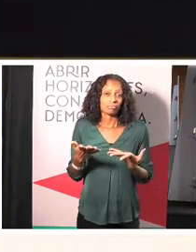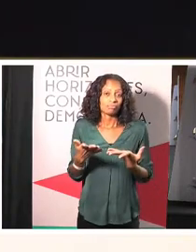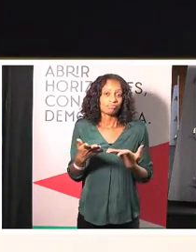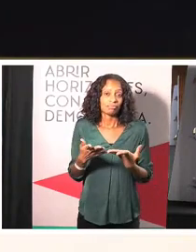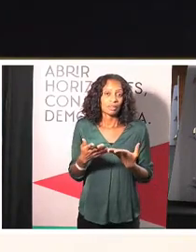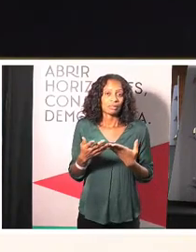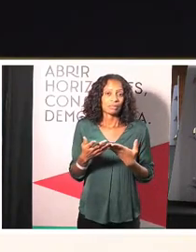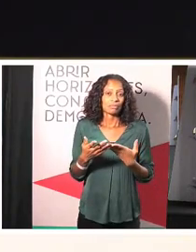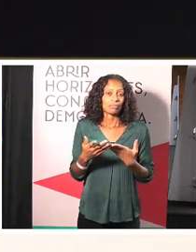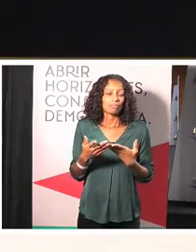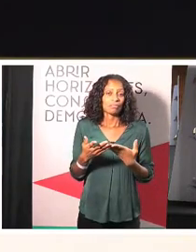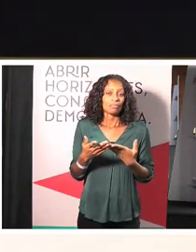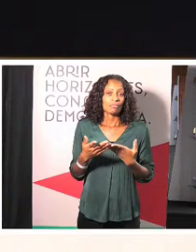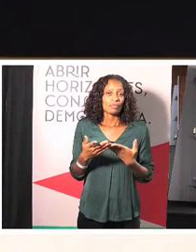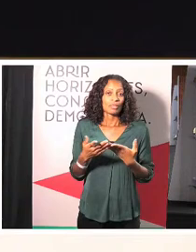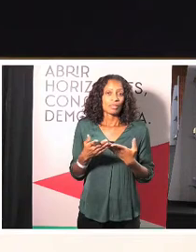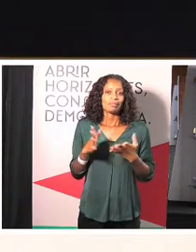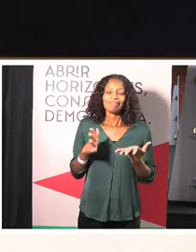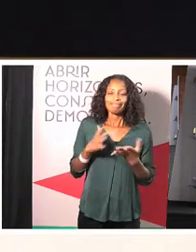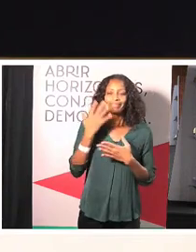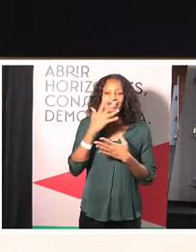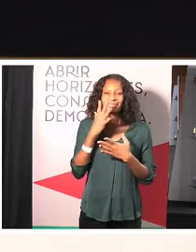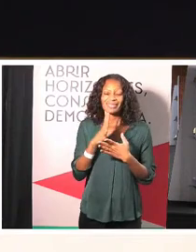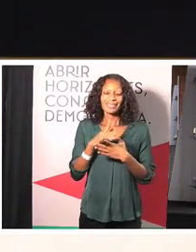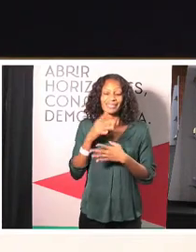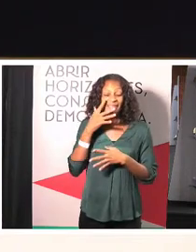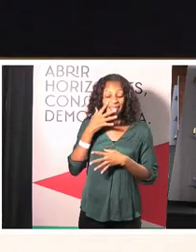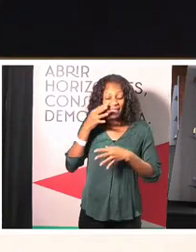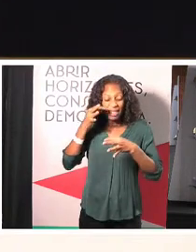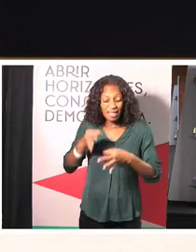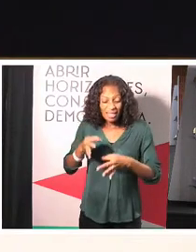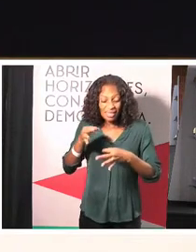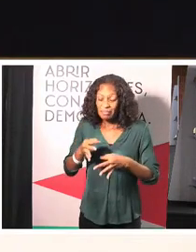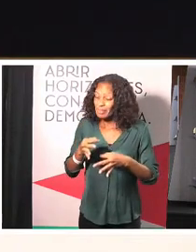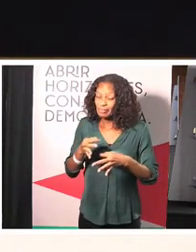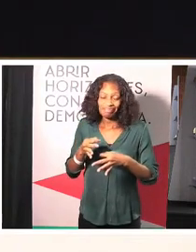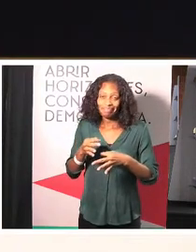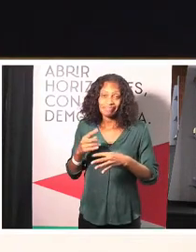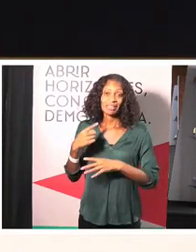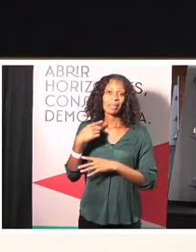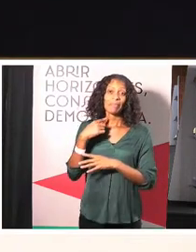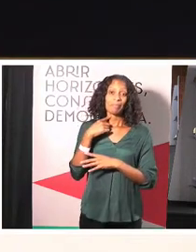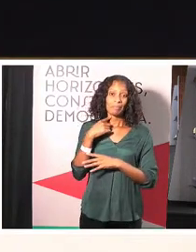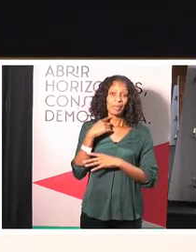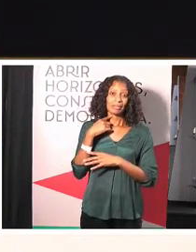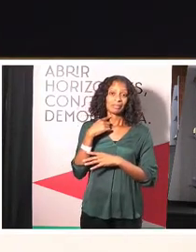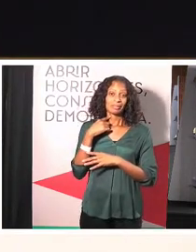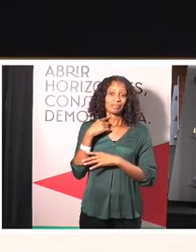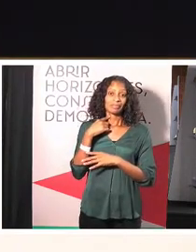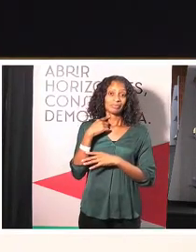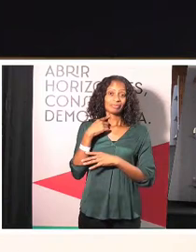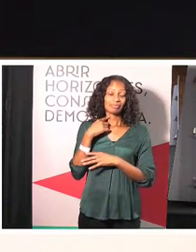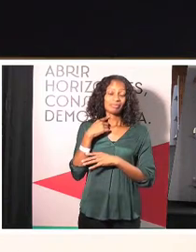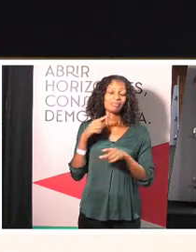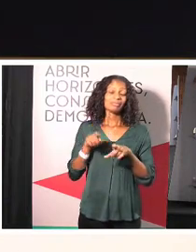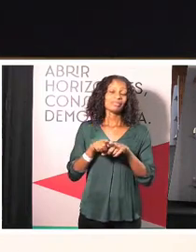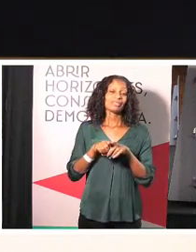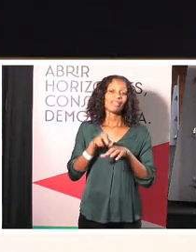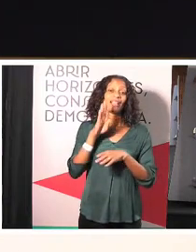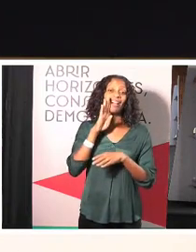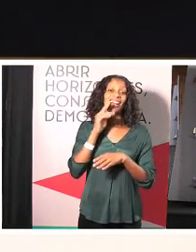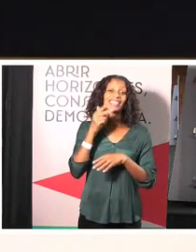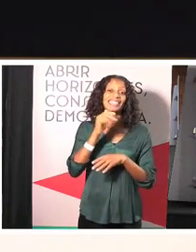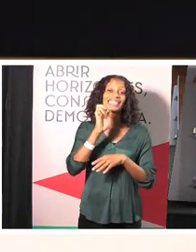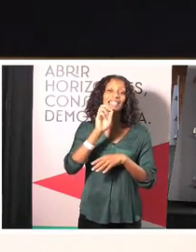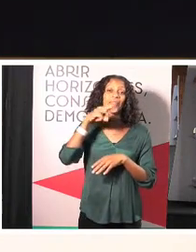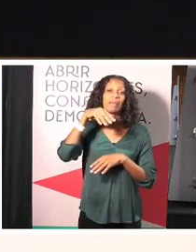cuestión. Ha perdido legitimidad y eso, que además yo me dedico a los estudios cualitativos, como decía Chema, que es un poco escuchar a la